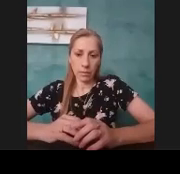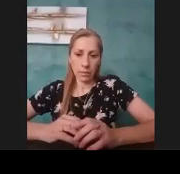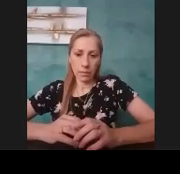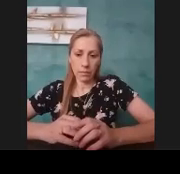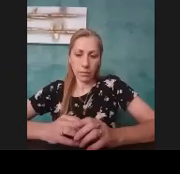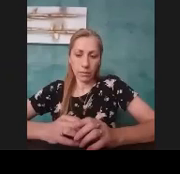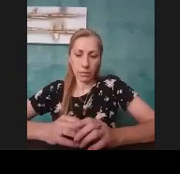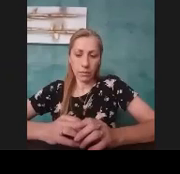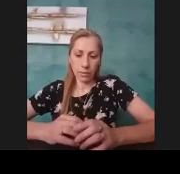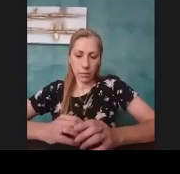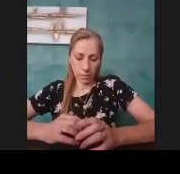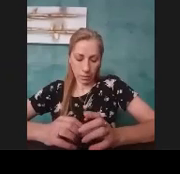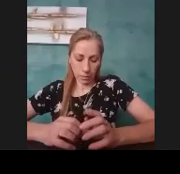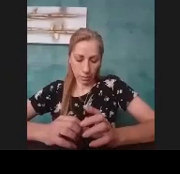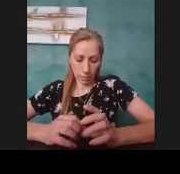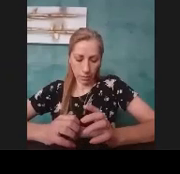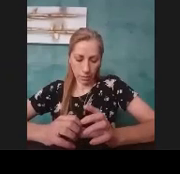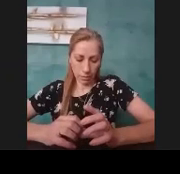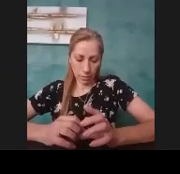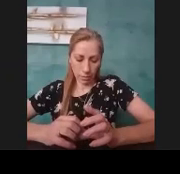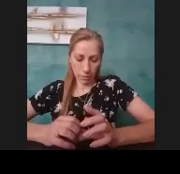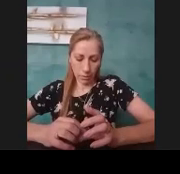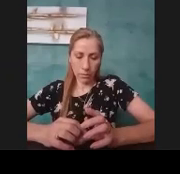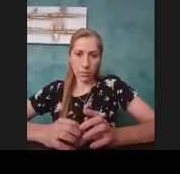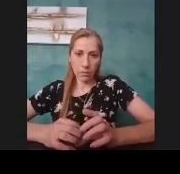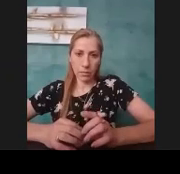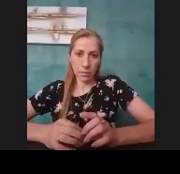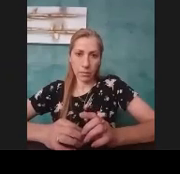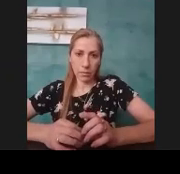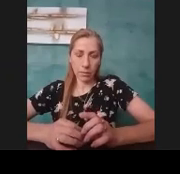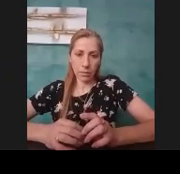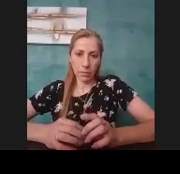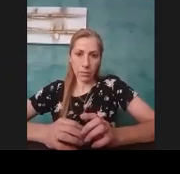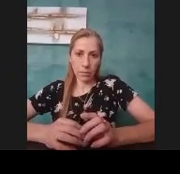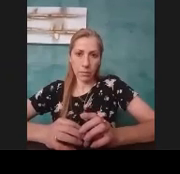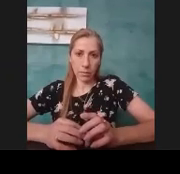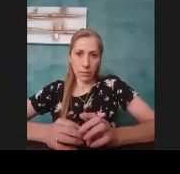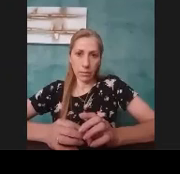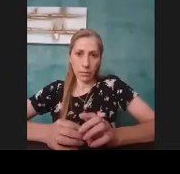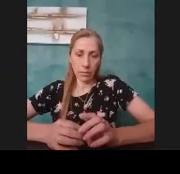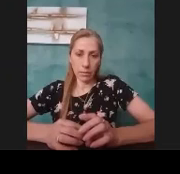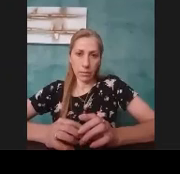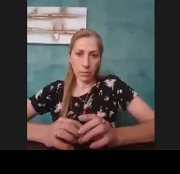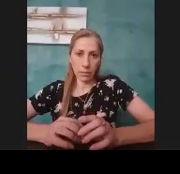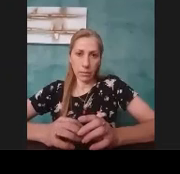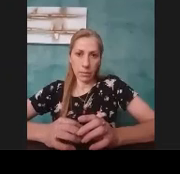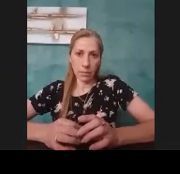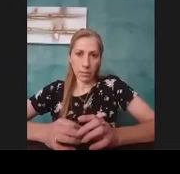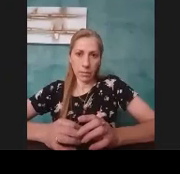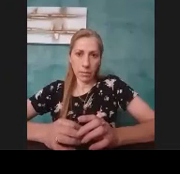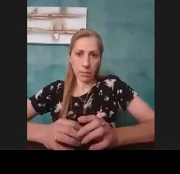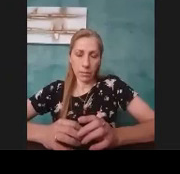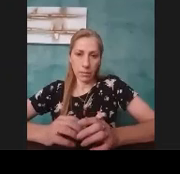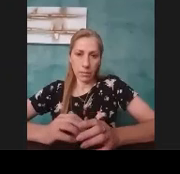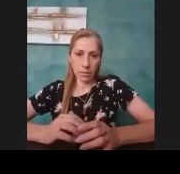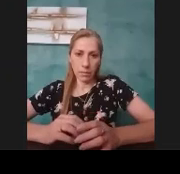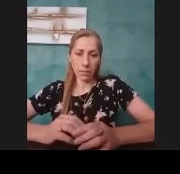Pero ¿por qué hago esto? Porque lo que vos acabas de decir sin que nos hayamos puesto de acuerdo es lo que quería que